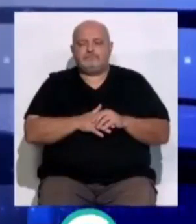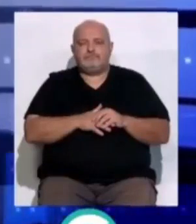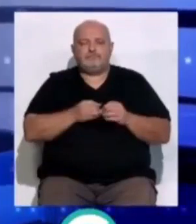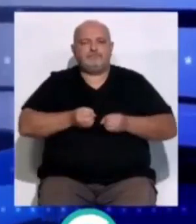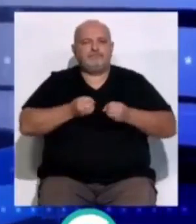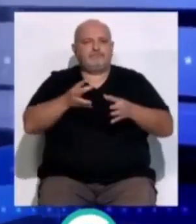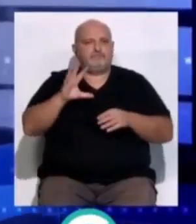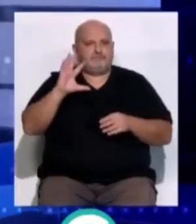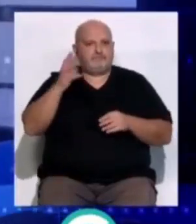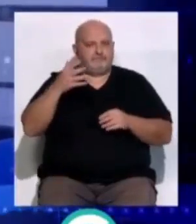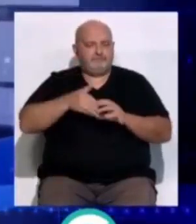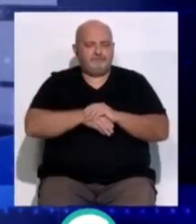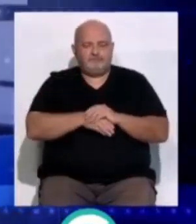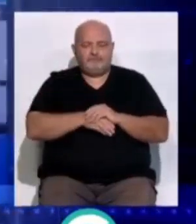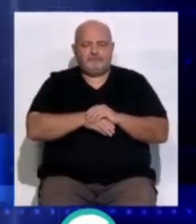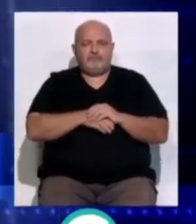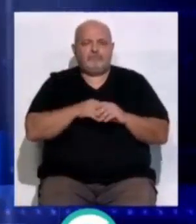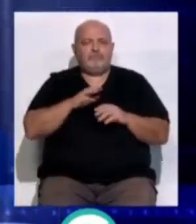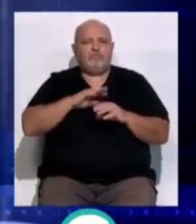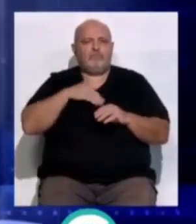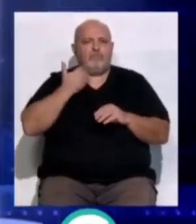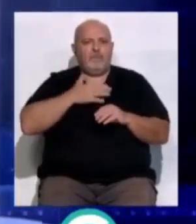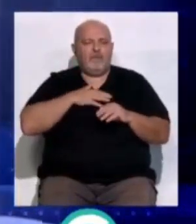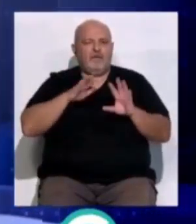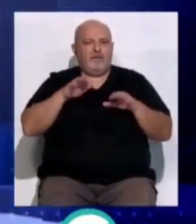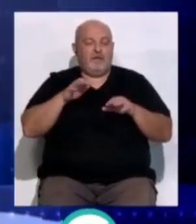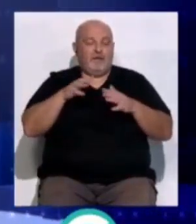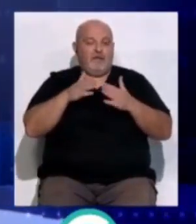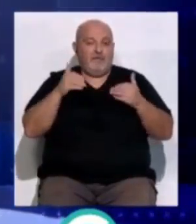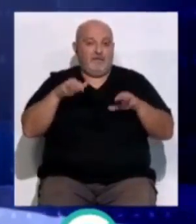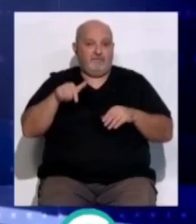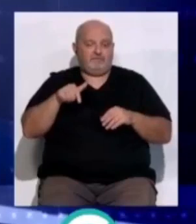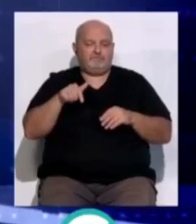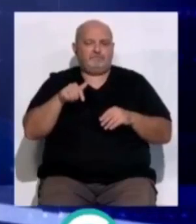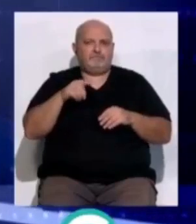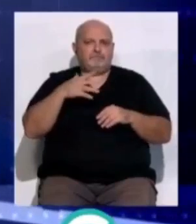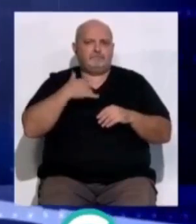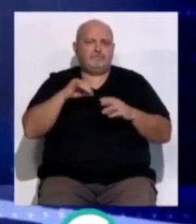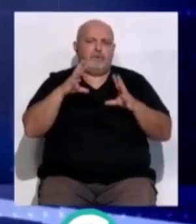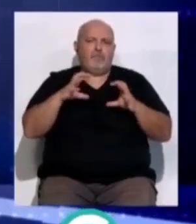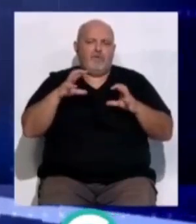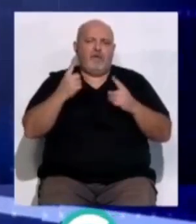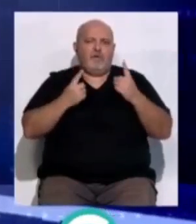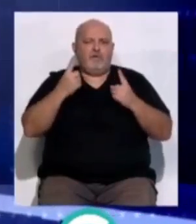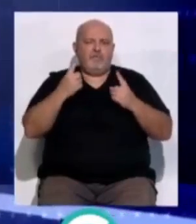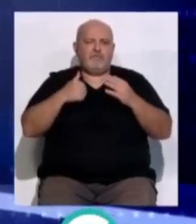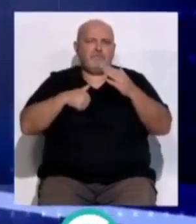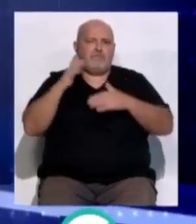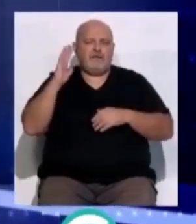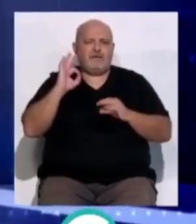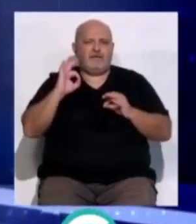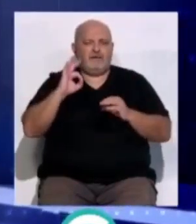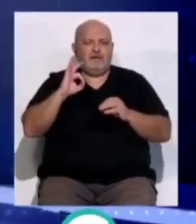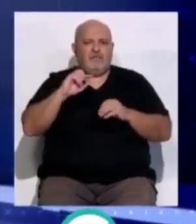La Agencia Estatal de Meteorología informa de un tiempo para mañana en la Bahía de Cádiz con intervalos nubosos más probables